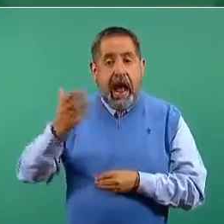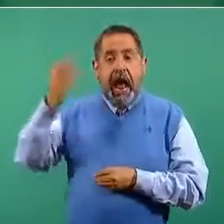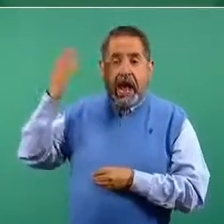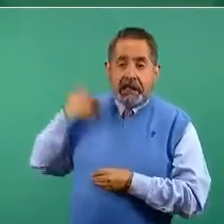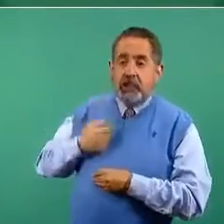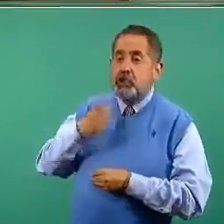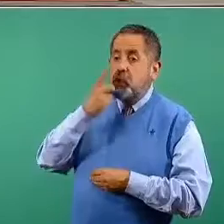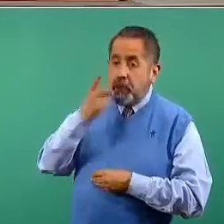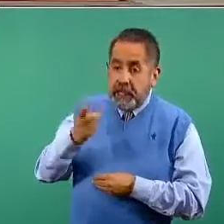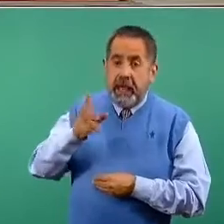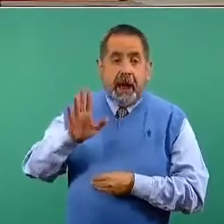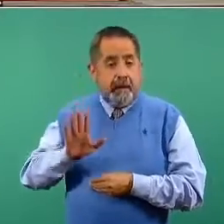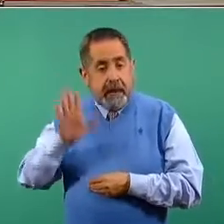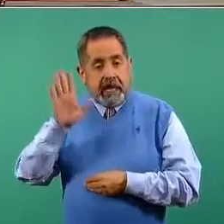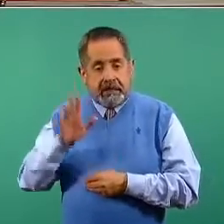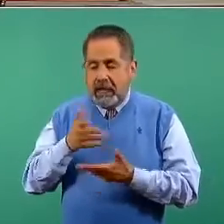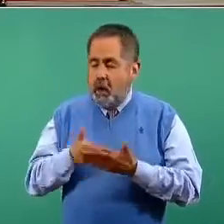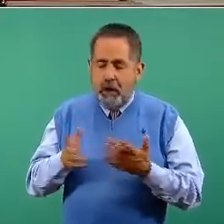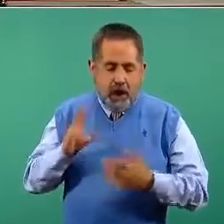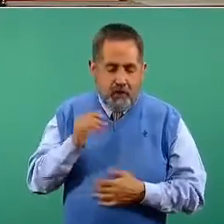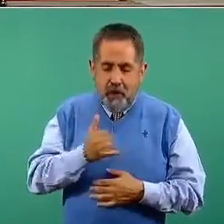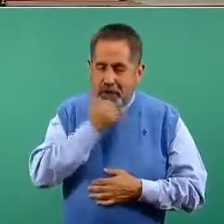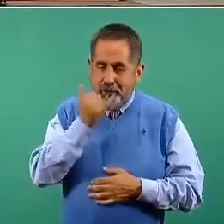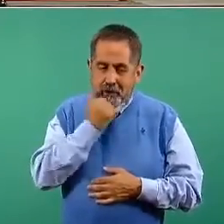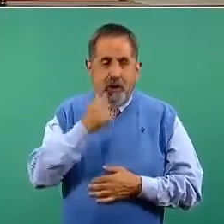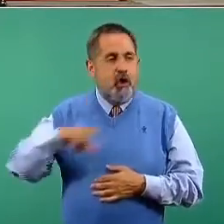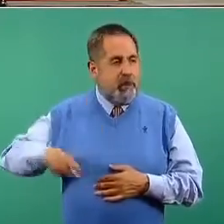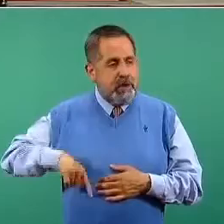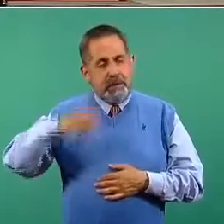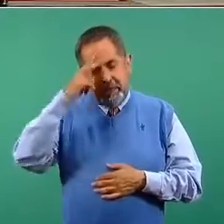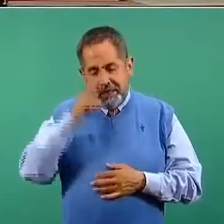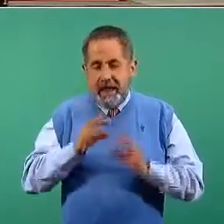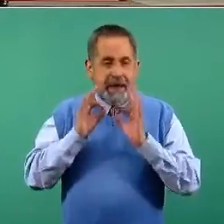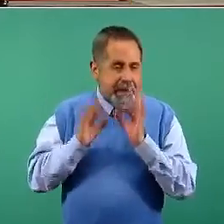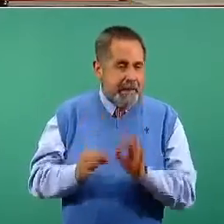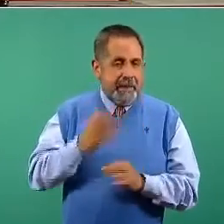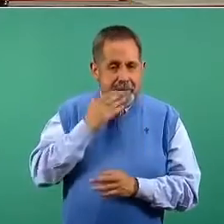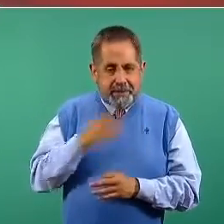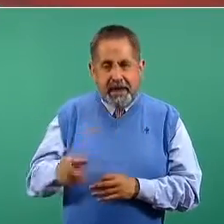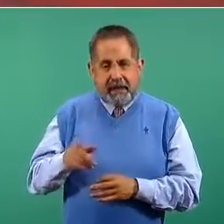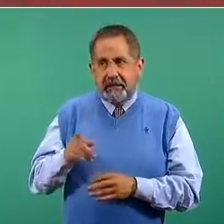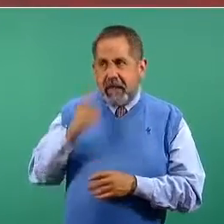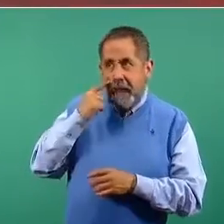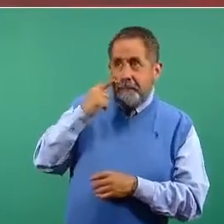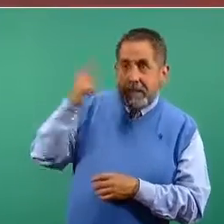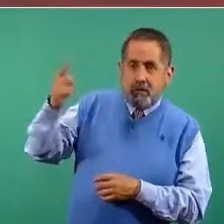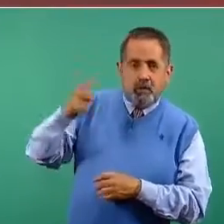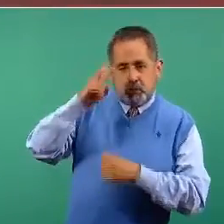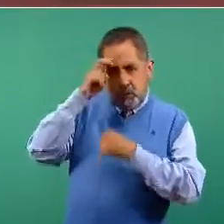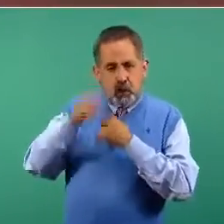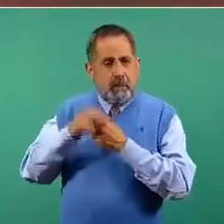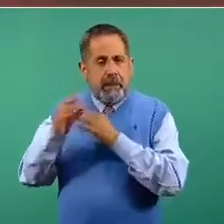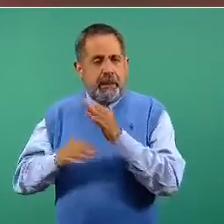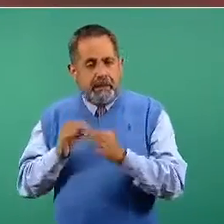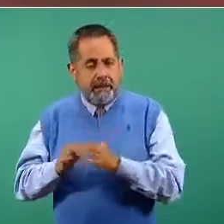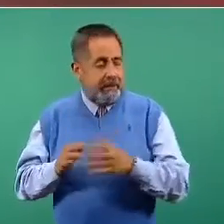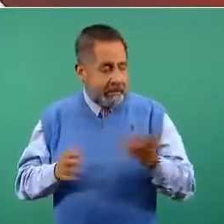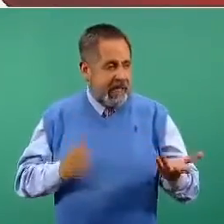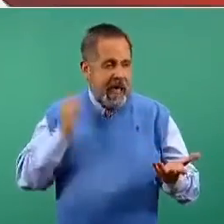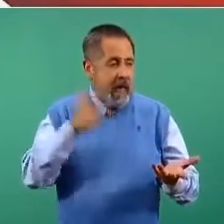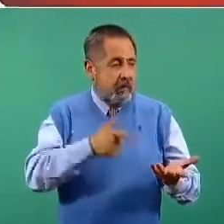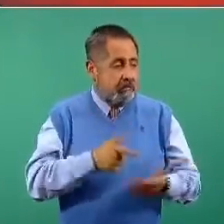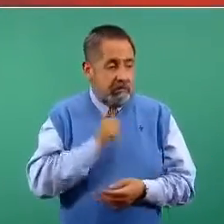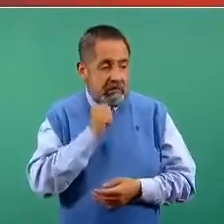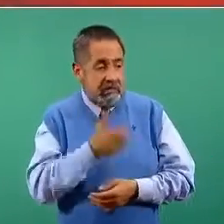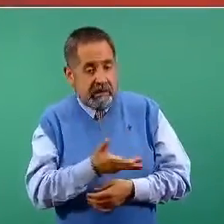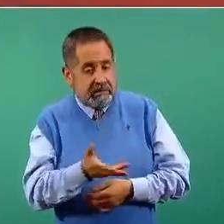dijimos que parecía un error del gobierno mexicano, pues ya no es, nos anticipamos sin evidencia. Como eso no